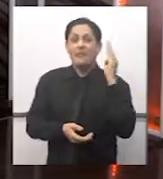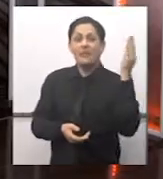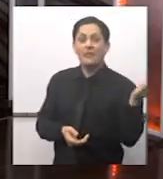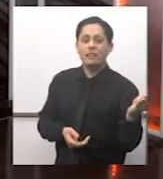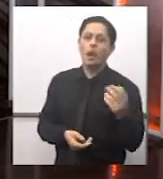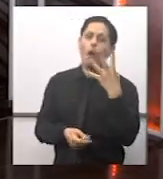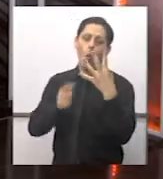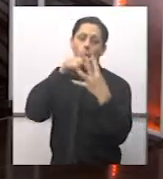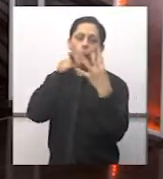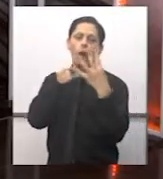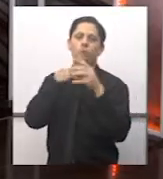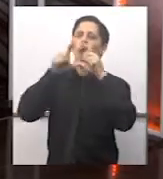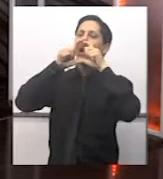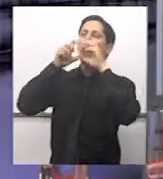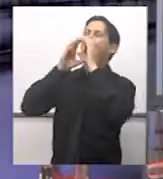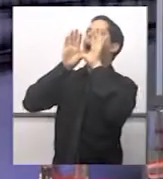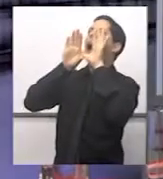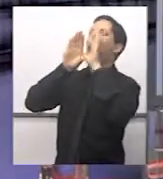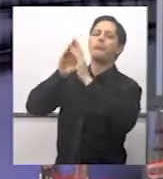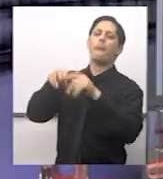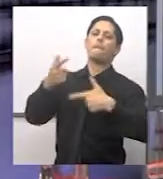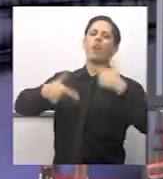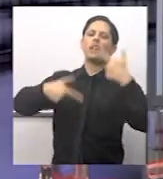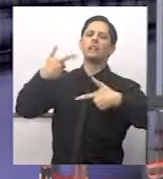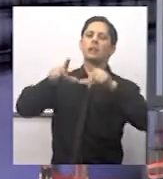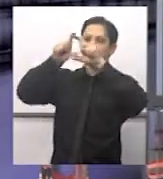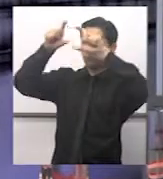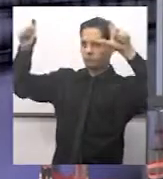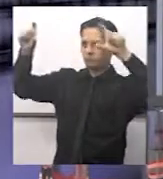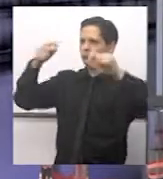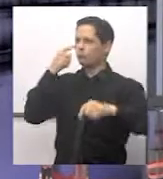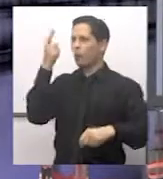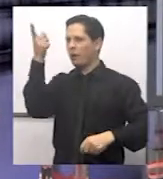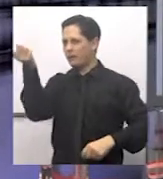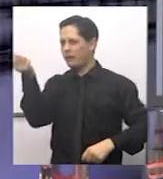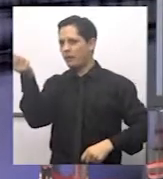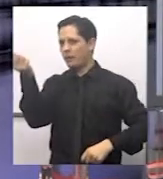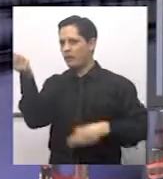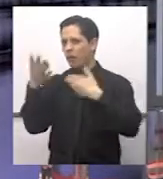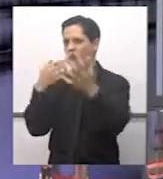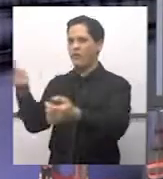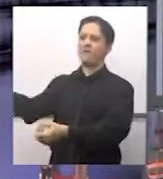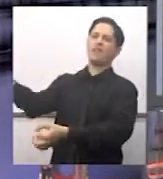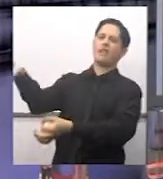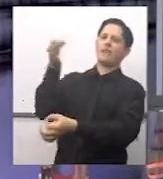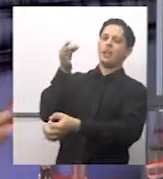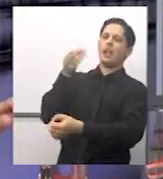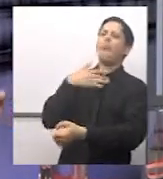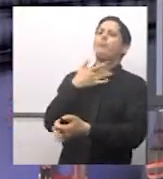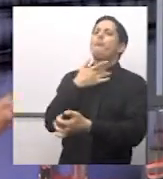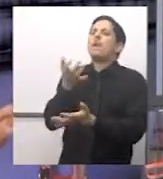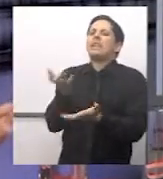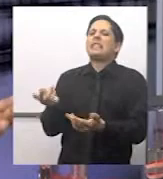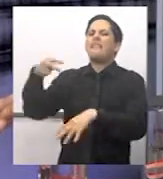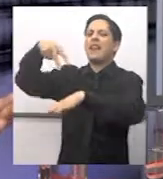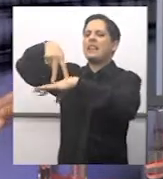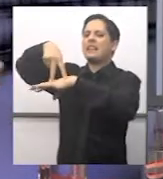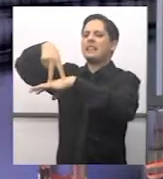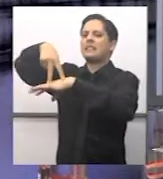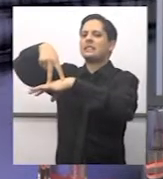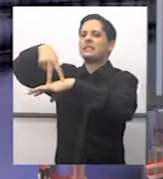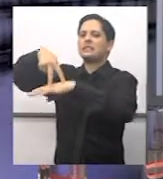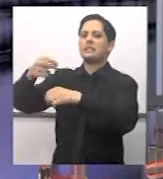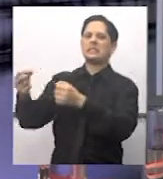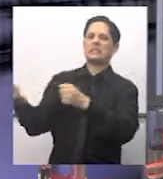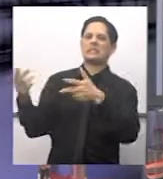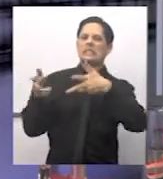algunas consignas políticas, uno puede identificar de dónde vienen o por qué estaban ahí, protestan agrediendo.